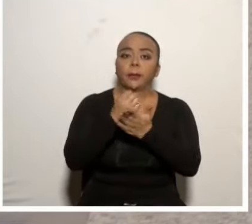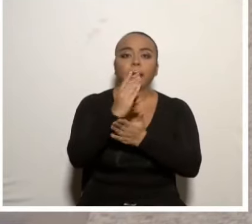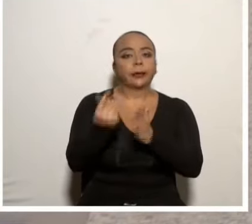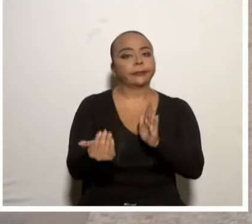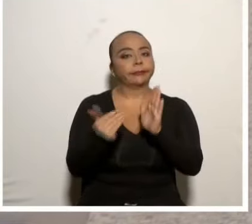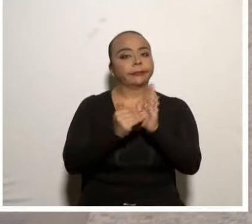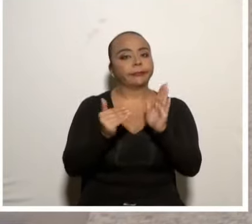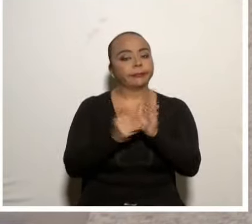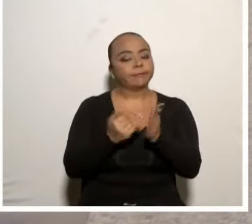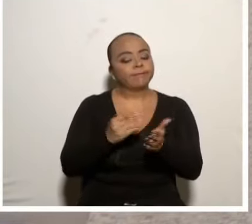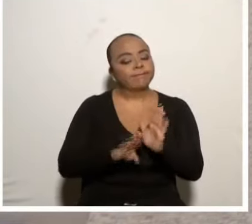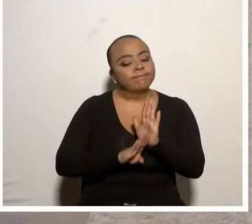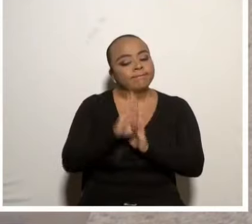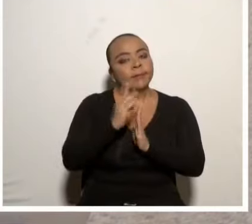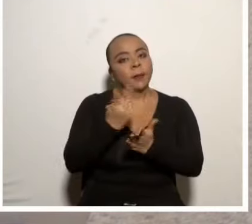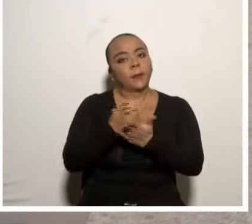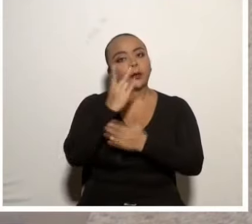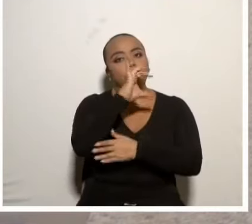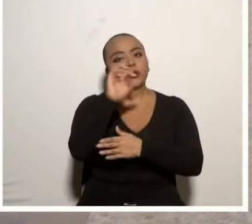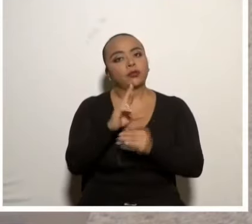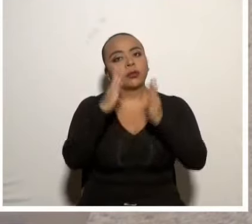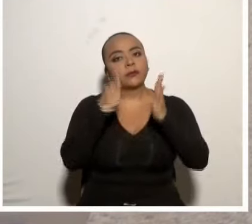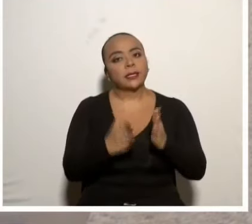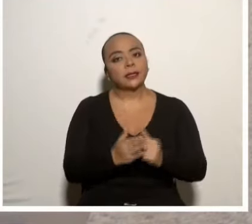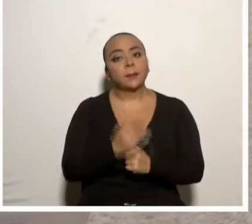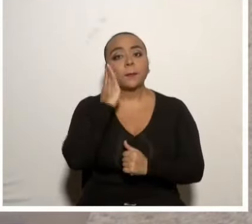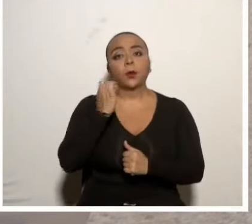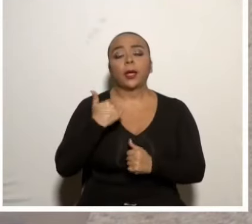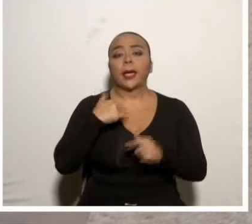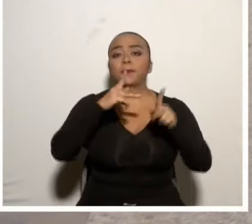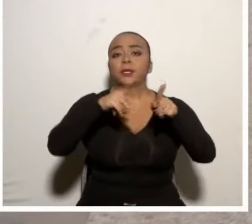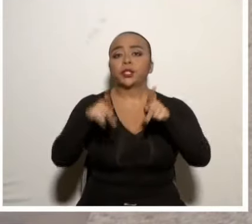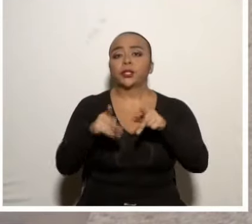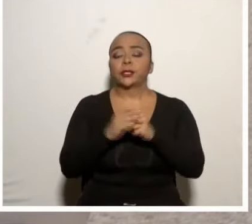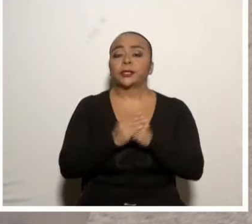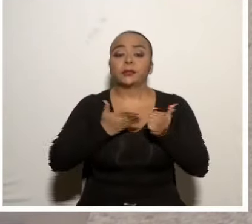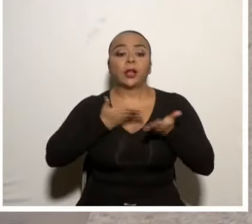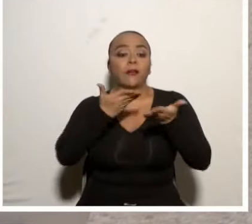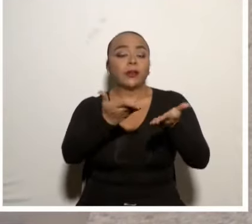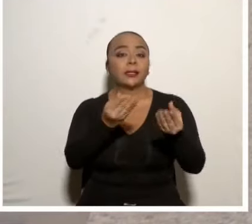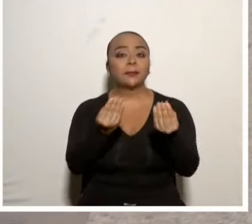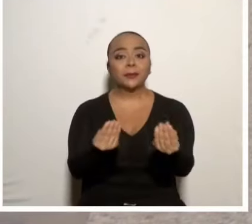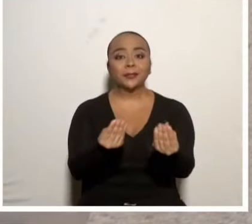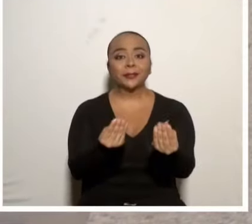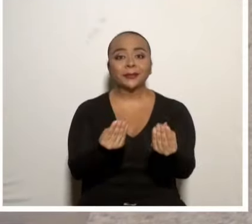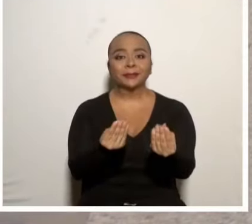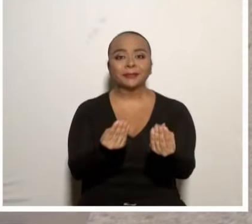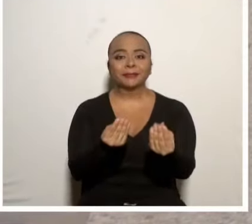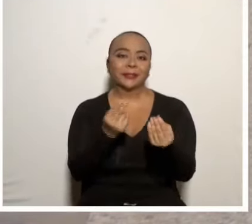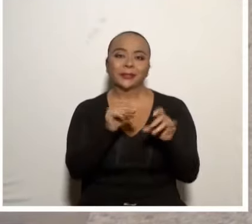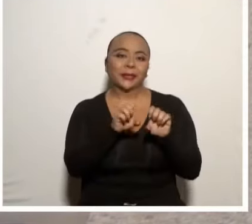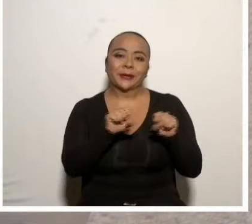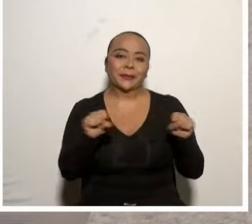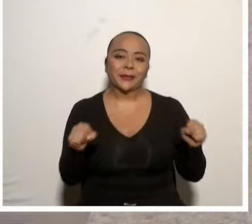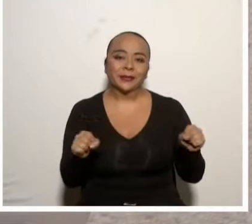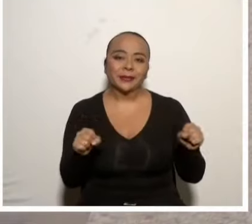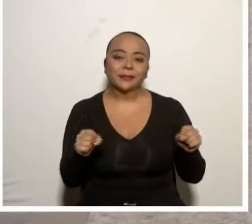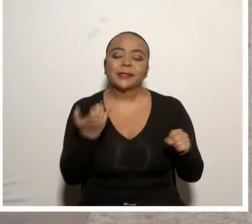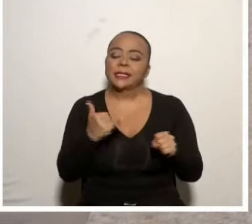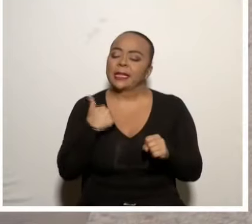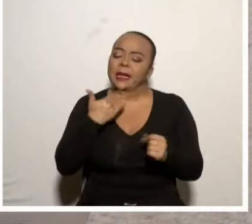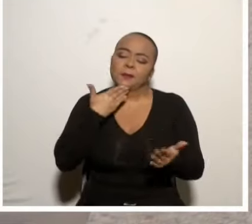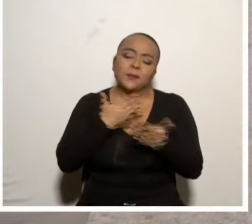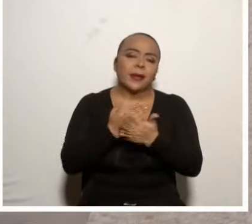nuevamente levantando los valores costarricenses. Porque hay gente que aunque se le ofrezca mucho, no se va a corromper. Si tiene